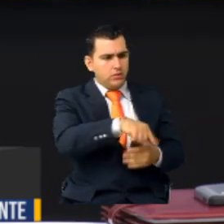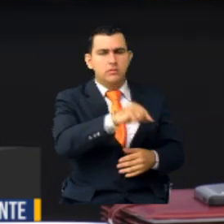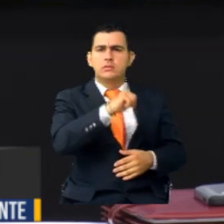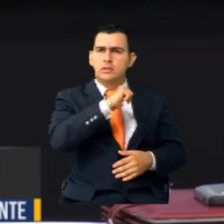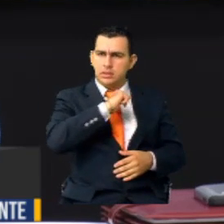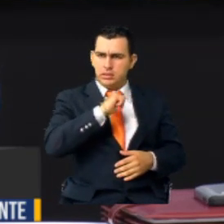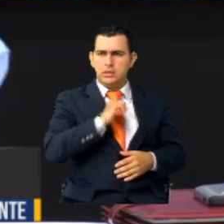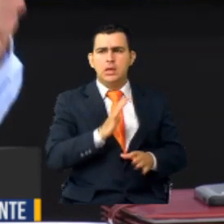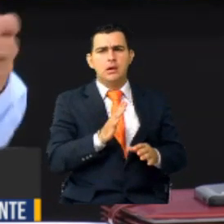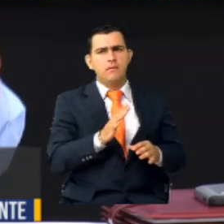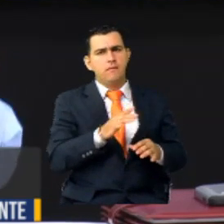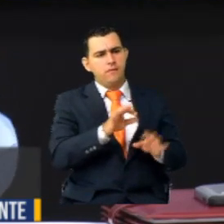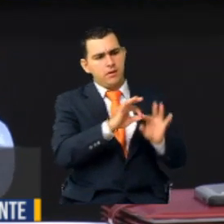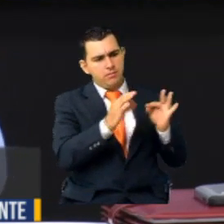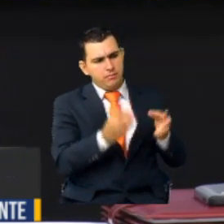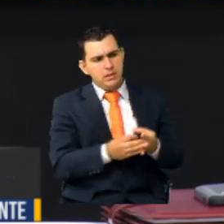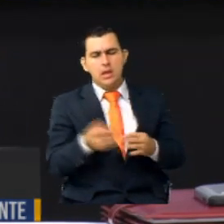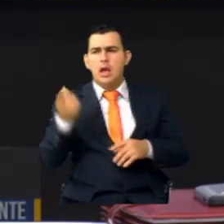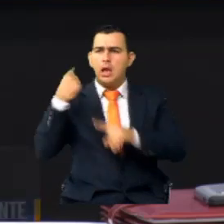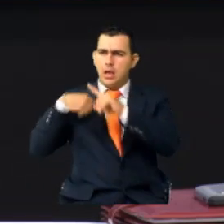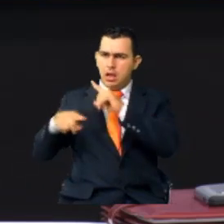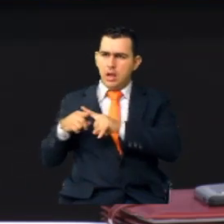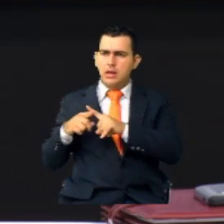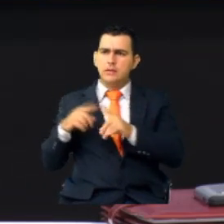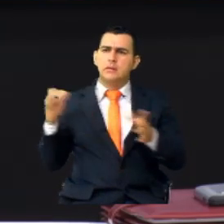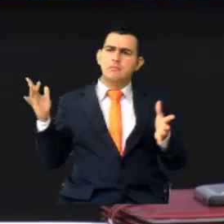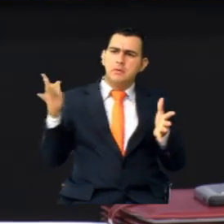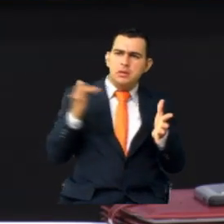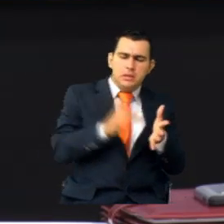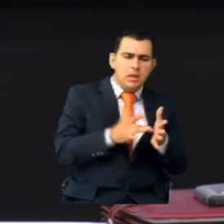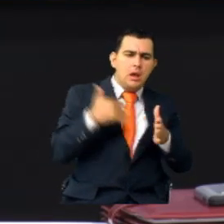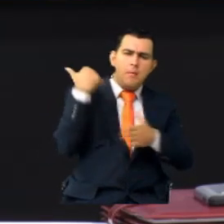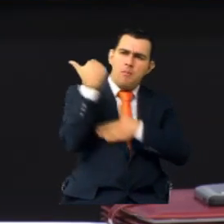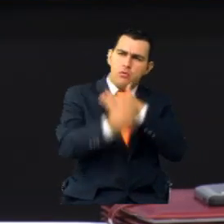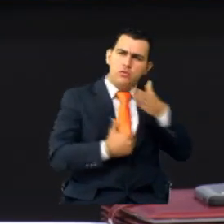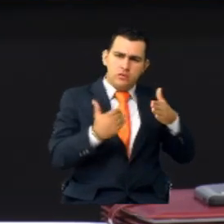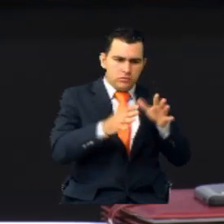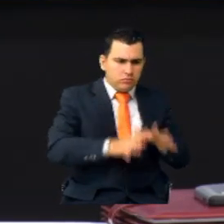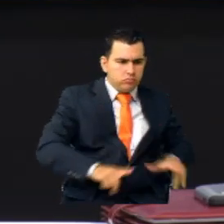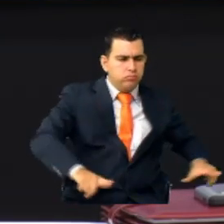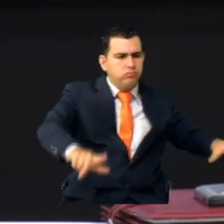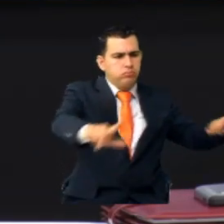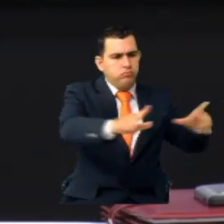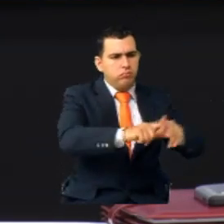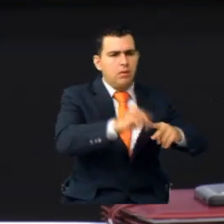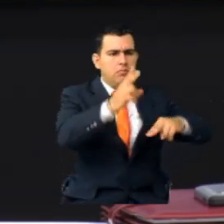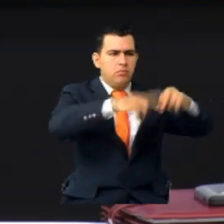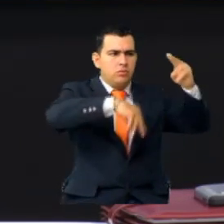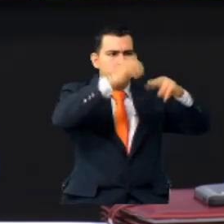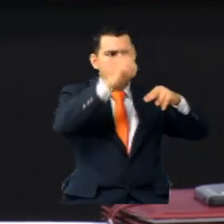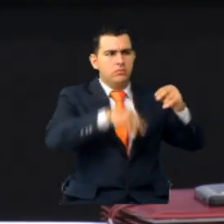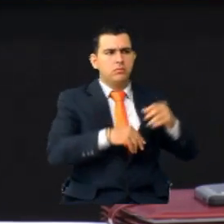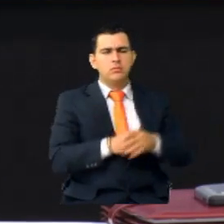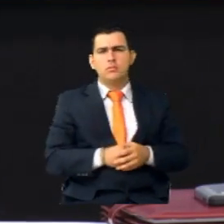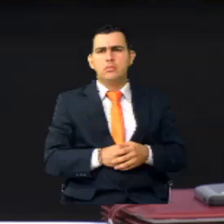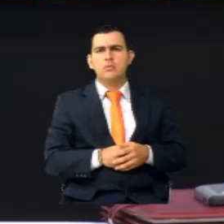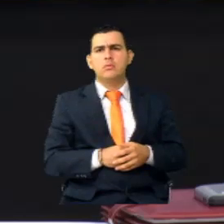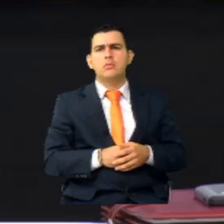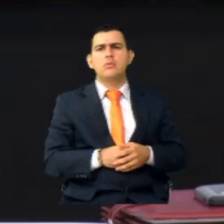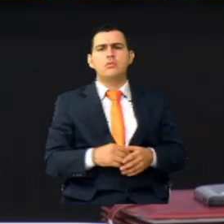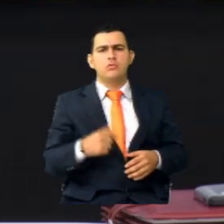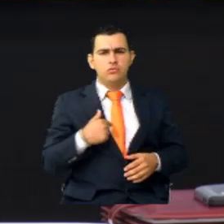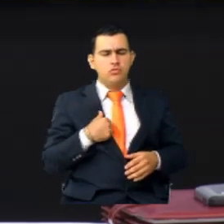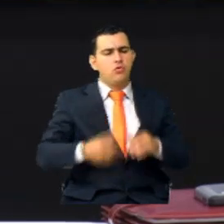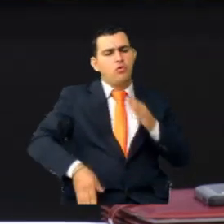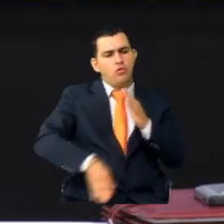Muchas de ellas, la actual administración viene haciendo el proceso de legalización de los predios, de los barrios, la titulación. Horacio Henao